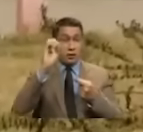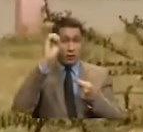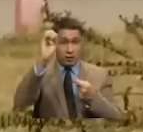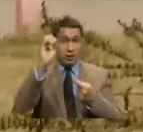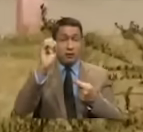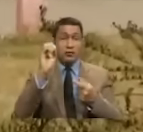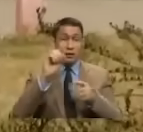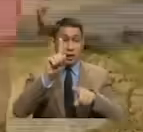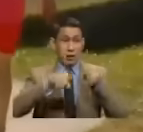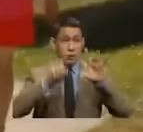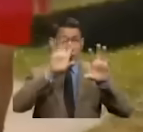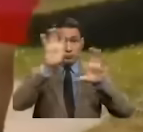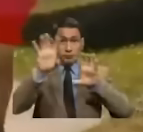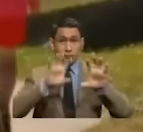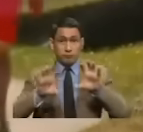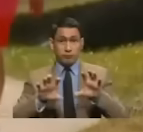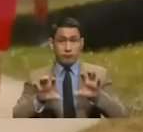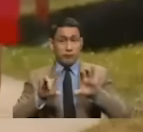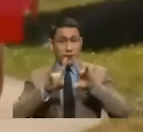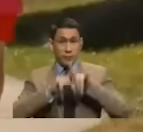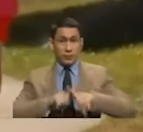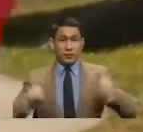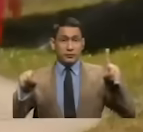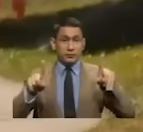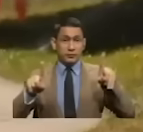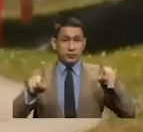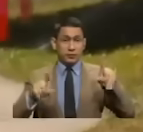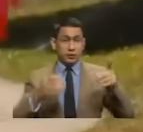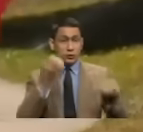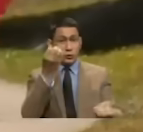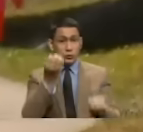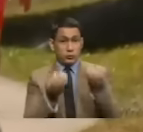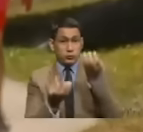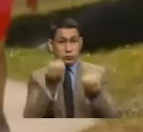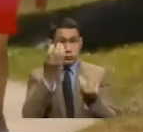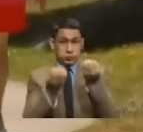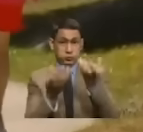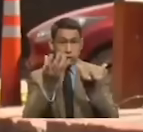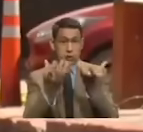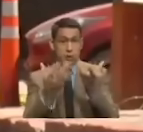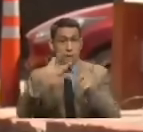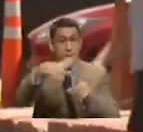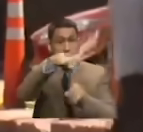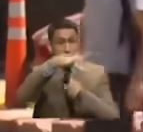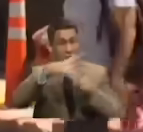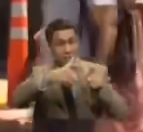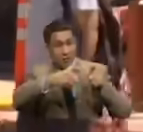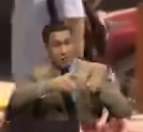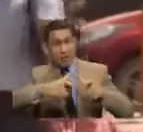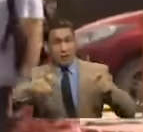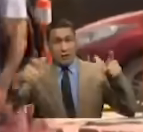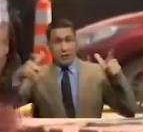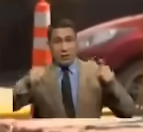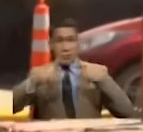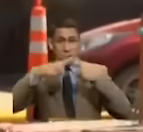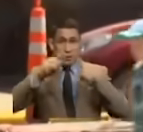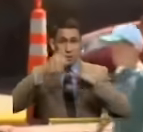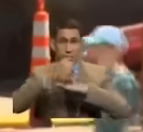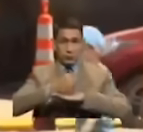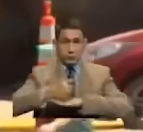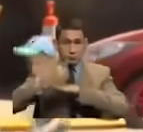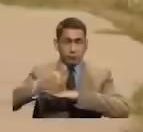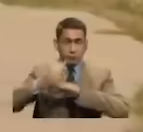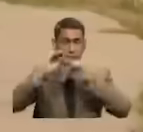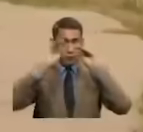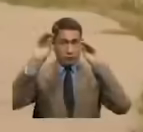Parque Nacional Los Alerces ocupa una superficie de 260.000 hectáreas en la precordillera de los Andes. Las autoridades han indicado